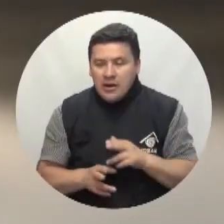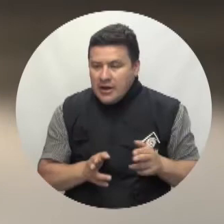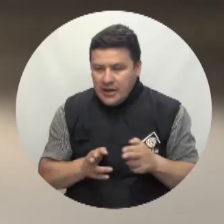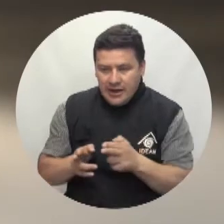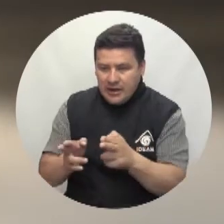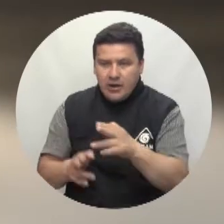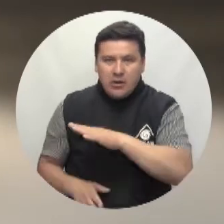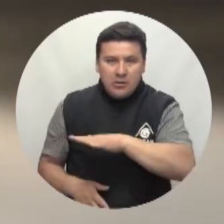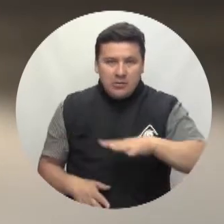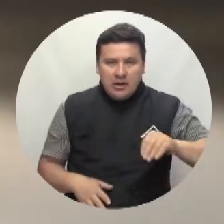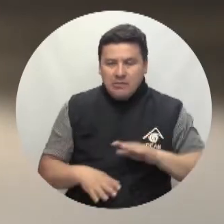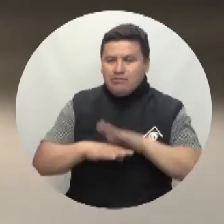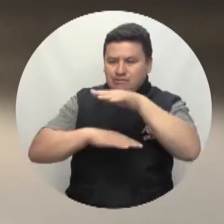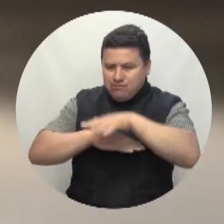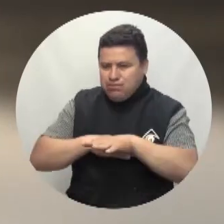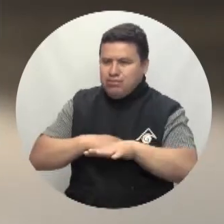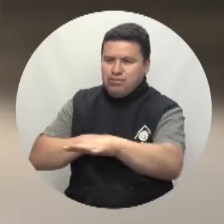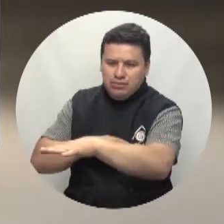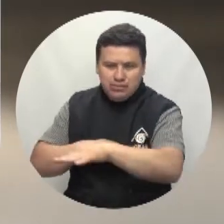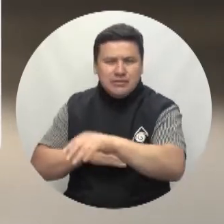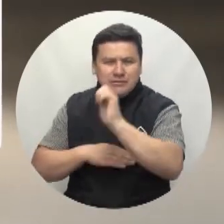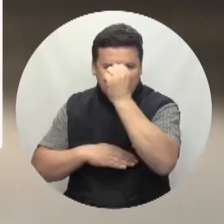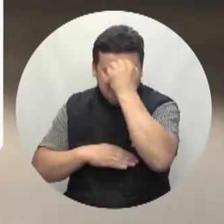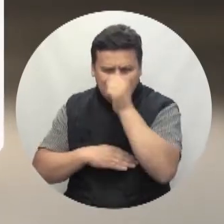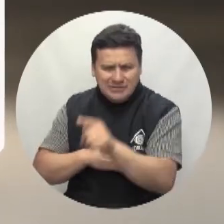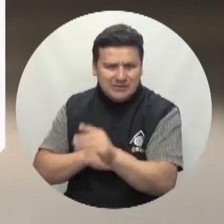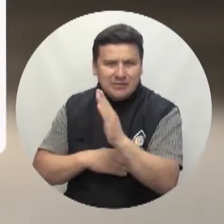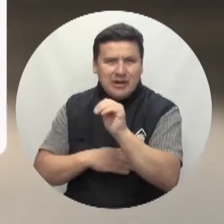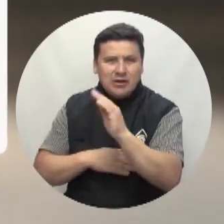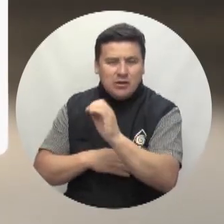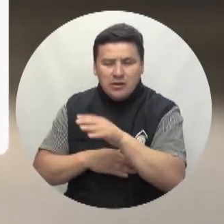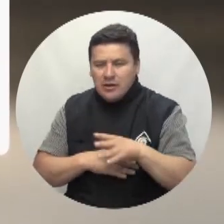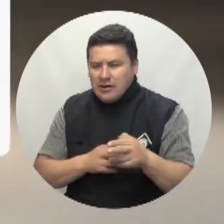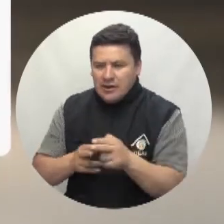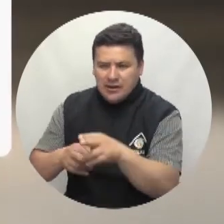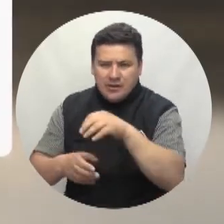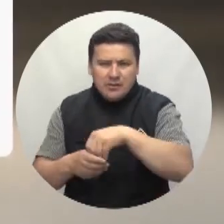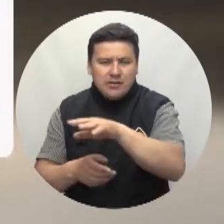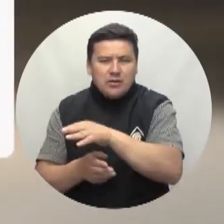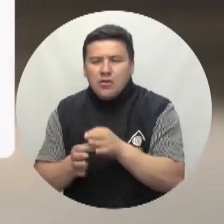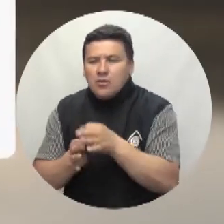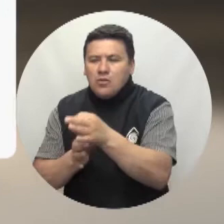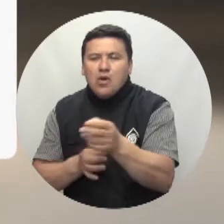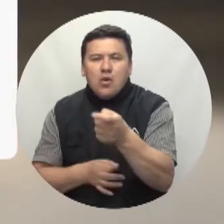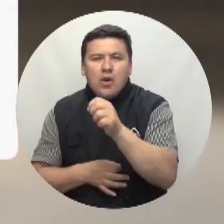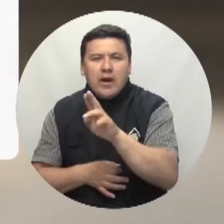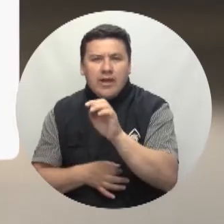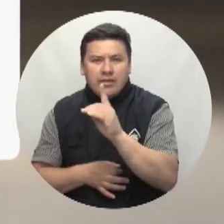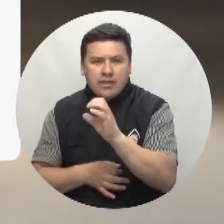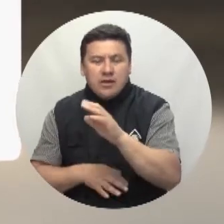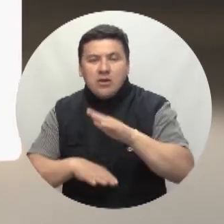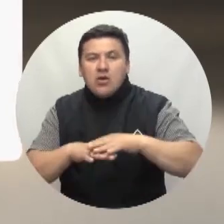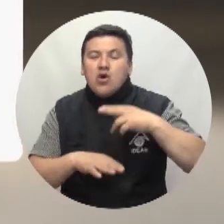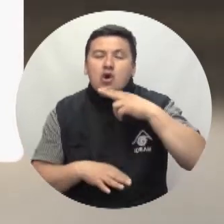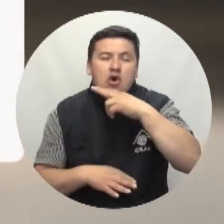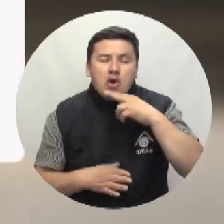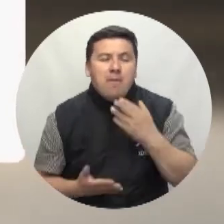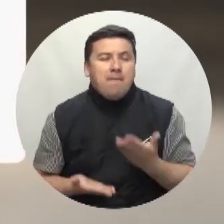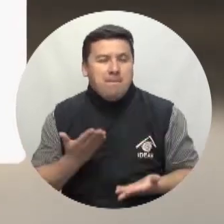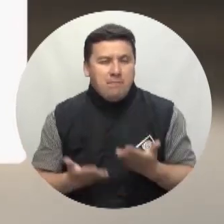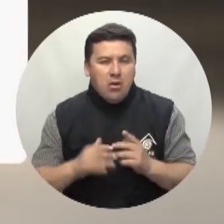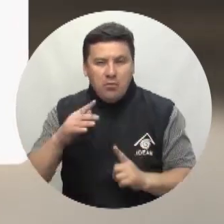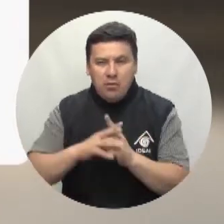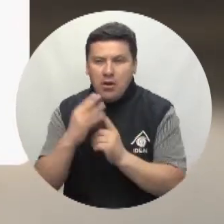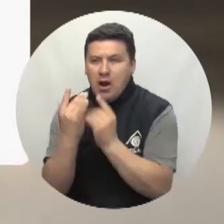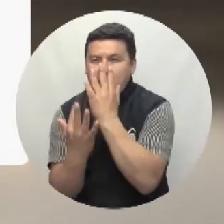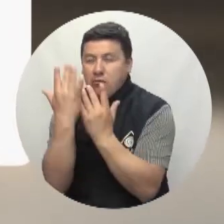en el río Magdalena, en el sector El Banco Magdalena Y alerta naranja en el río Cauca, en el municipio de Guarandá Alerta roja por alta probabilidad